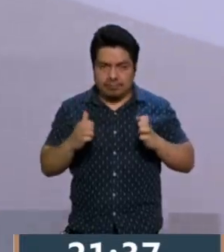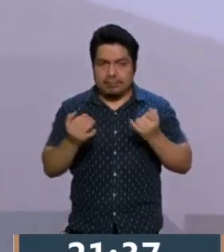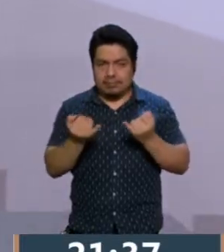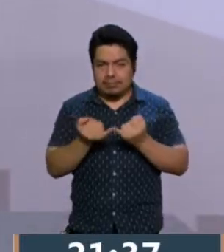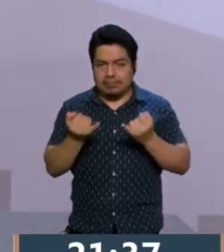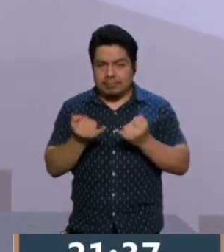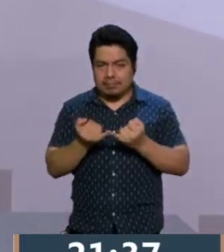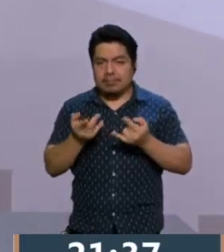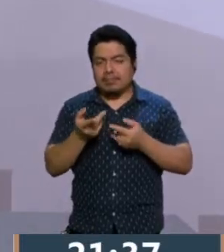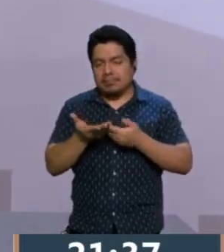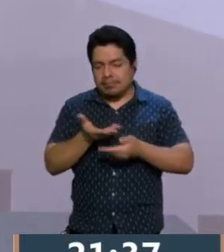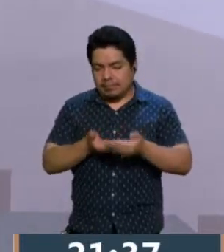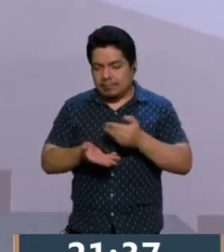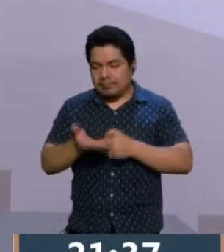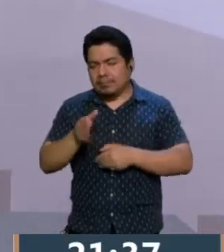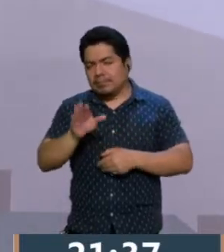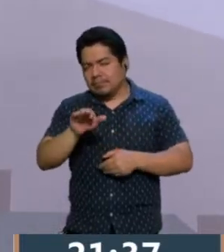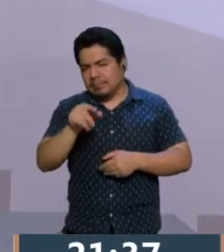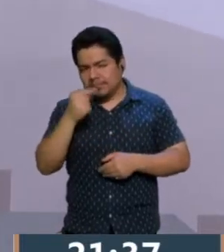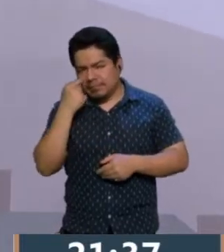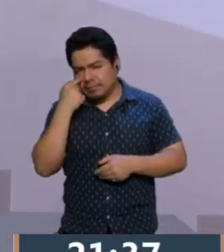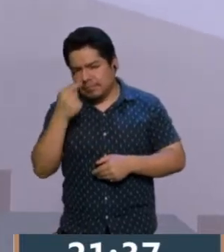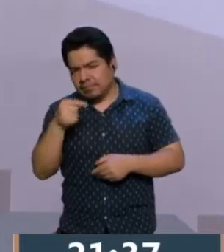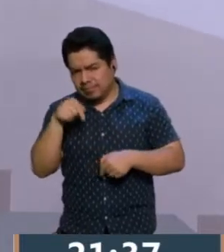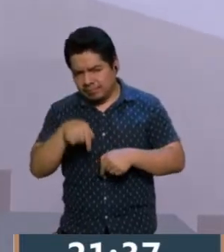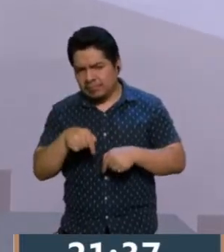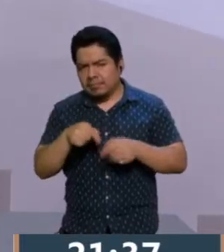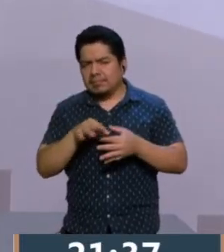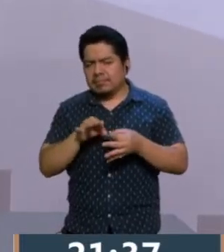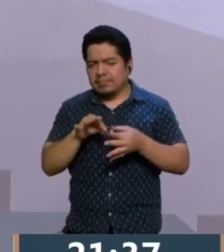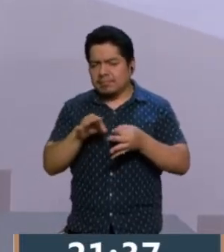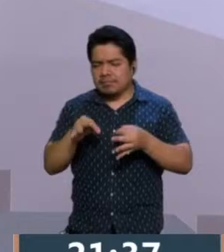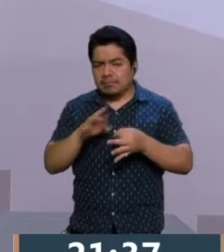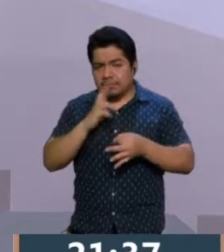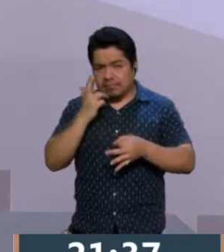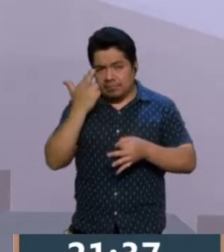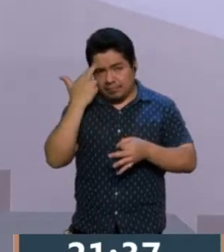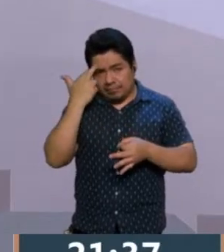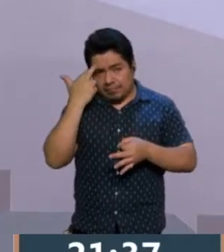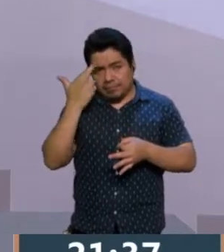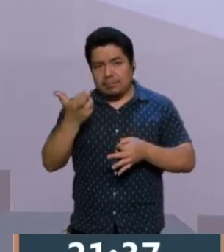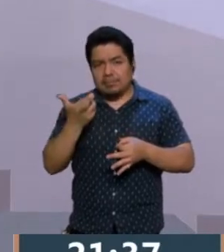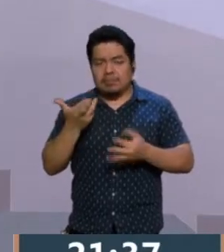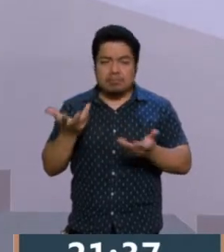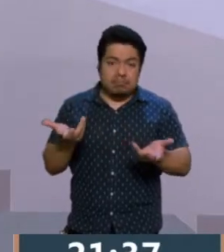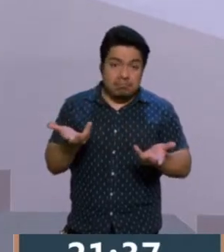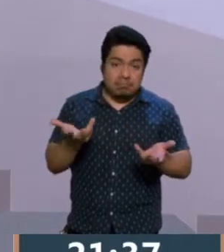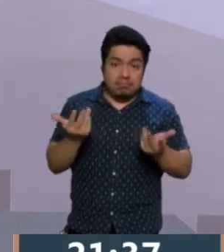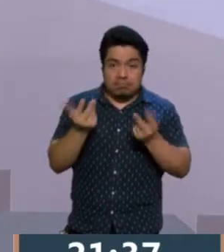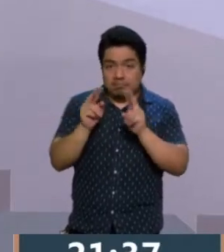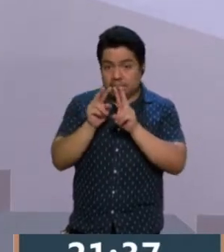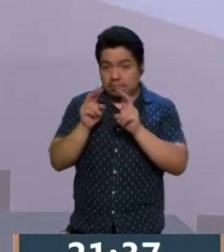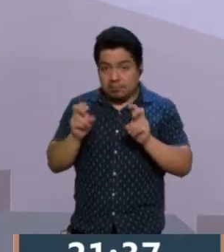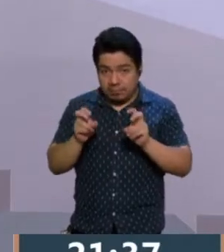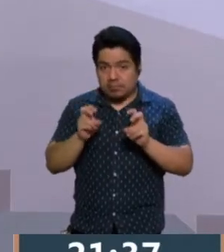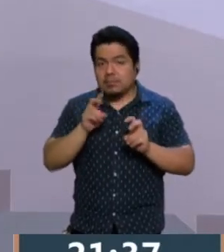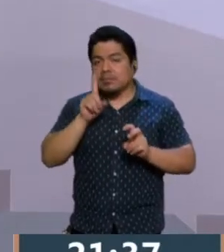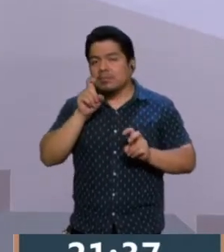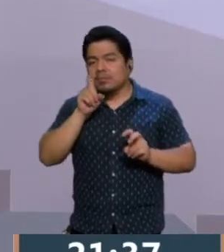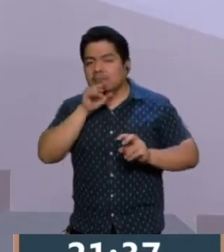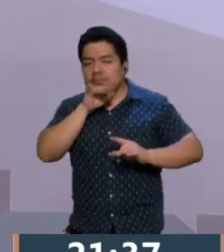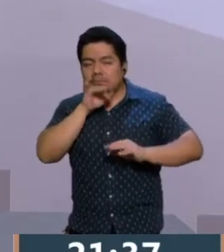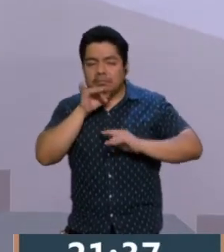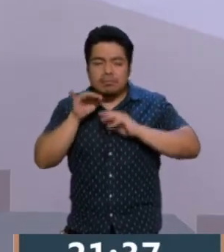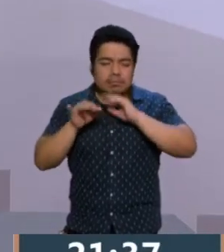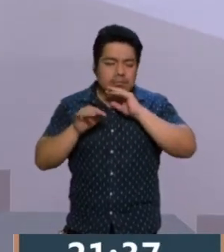como de servicios. Y mire, al principio de este espacio informativo le hablé de que tras el tema del agua contaminada en